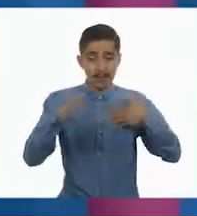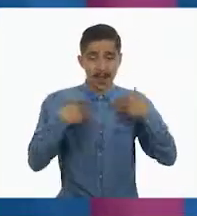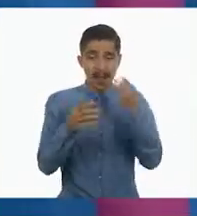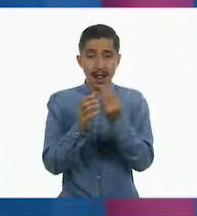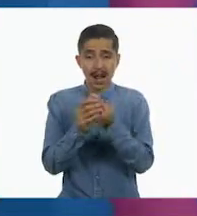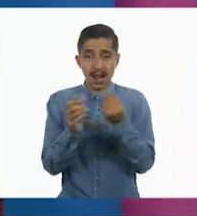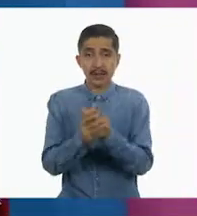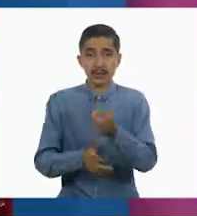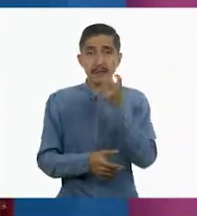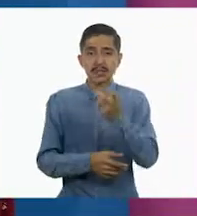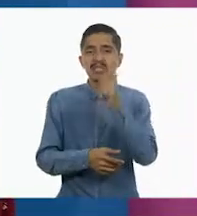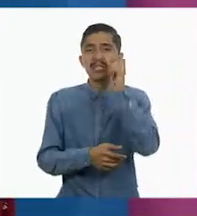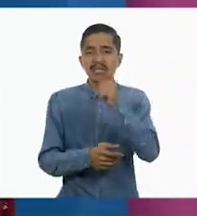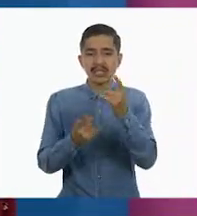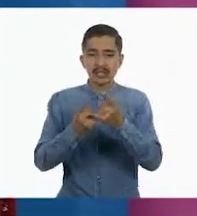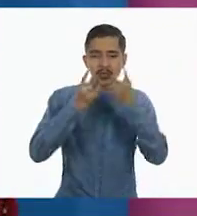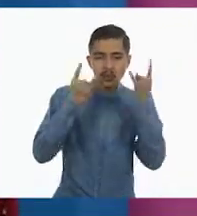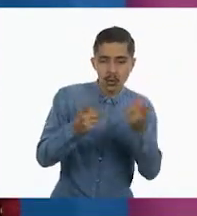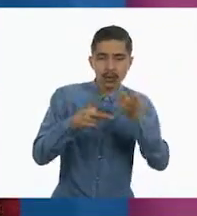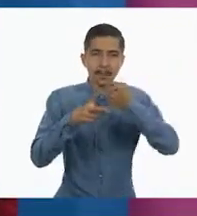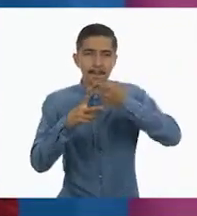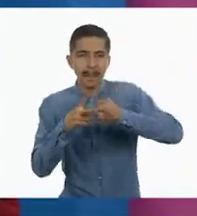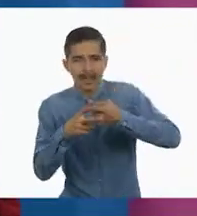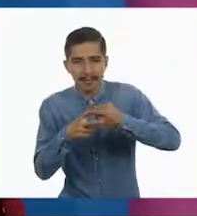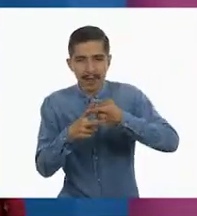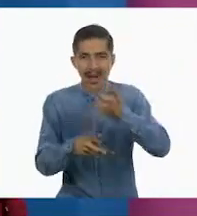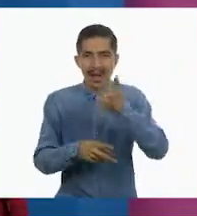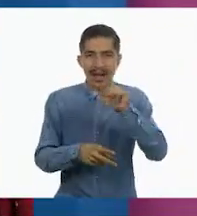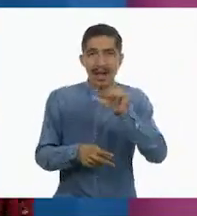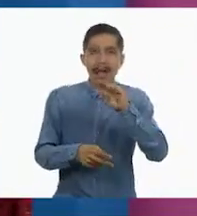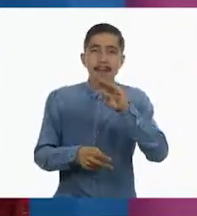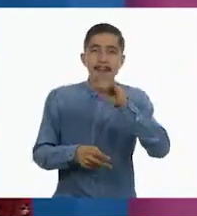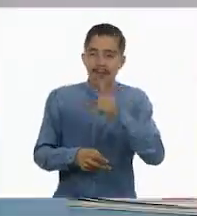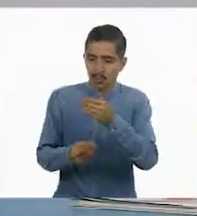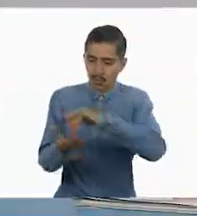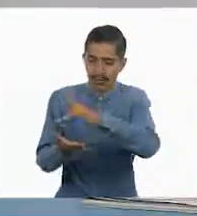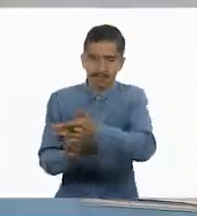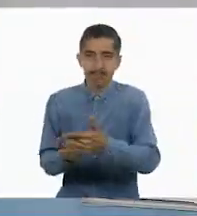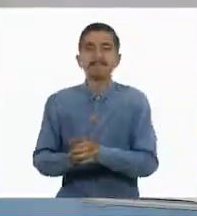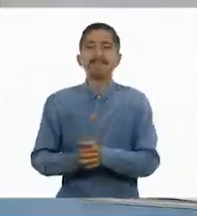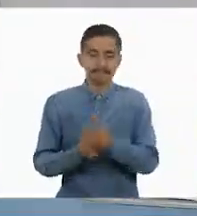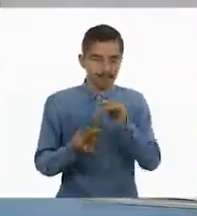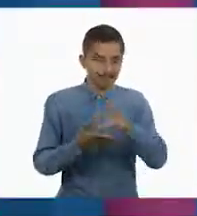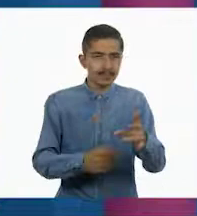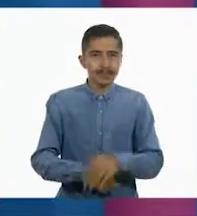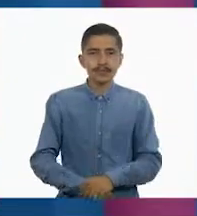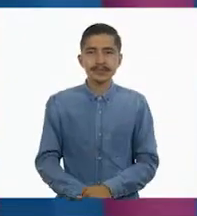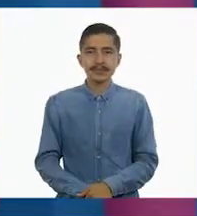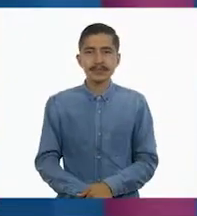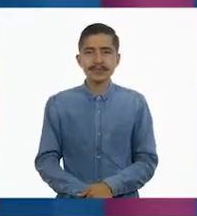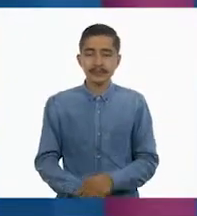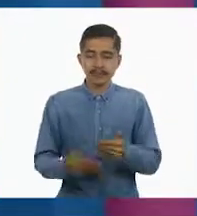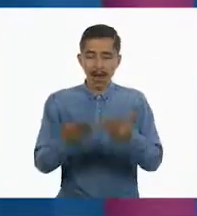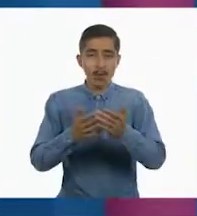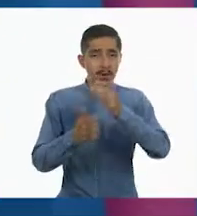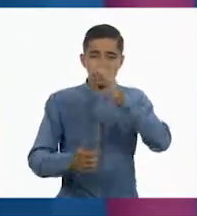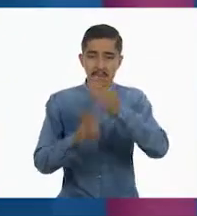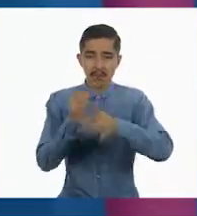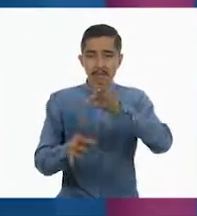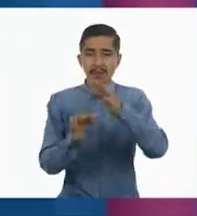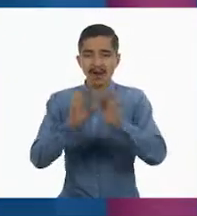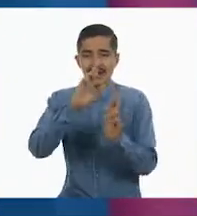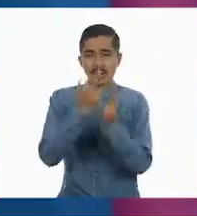que fue una mezcla entre historia y matemáticas. Gaby, como siempre, muchas gracias. Gracias. Hemos terminado con